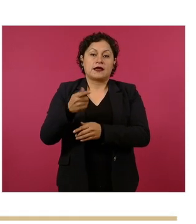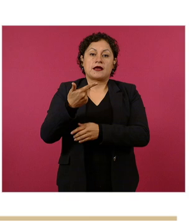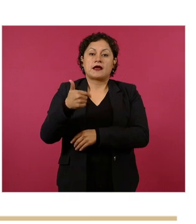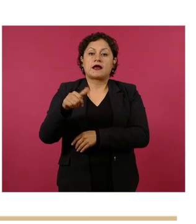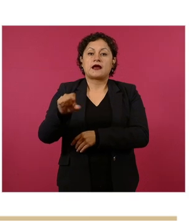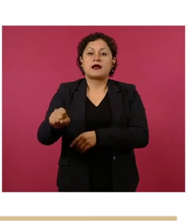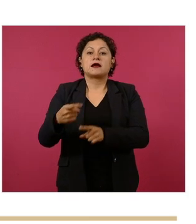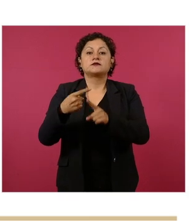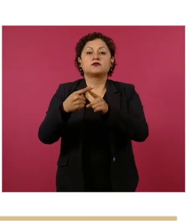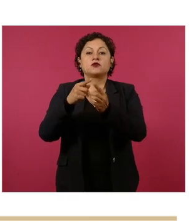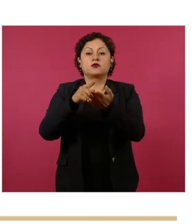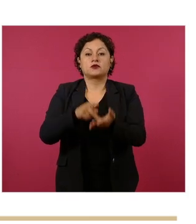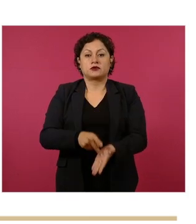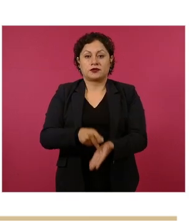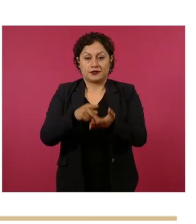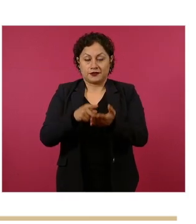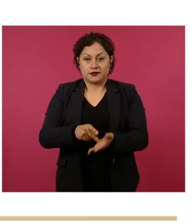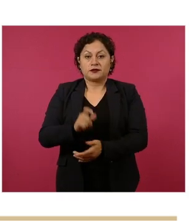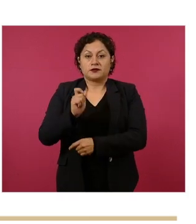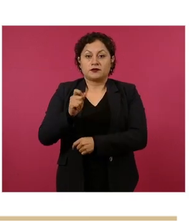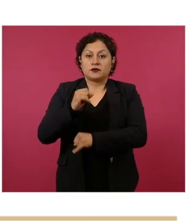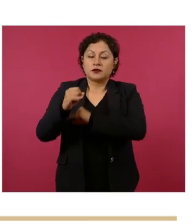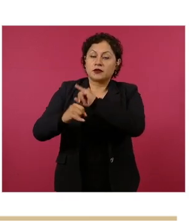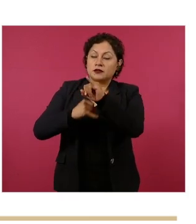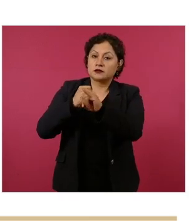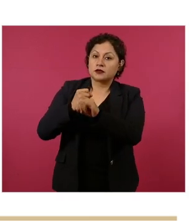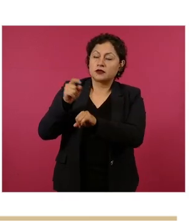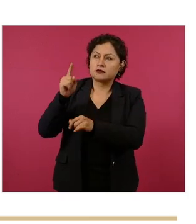lo encontramos, según el referente internacional, en